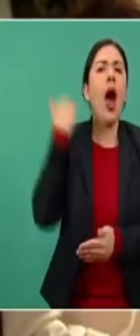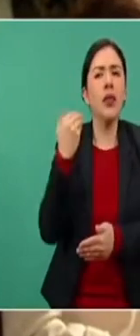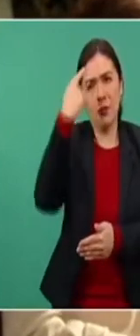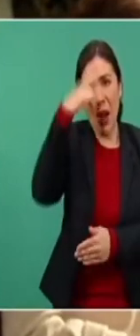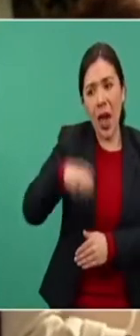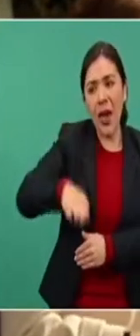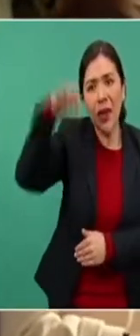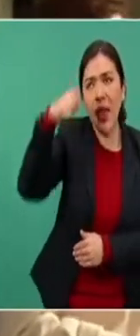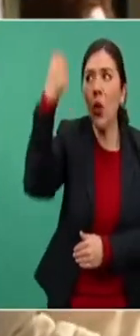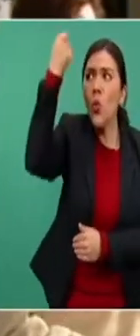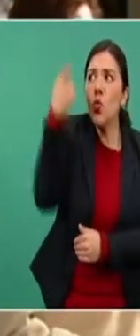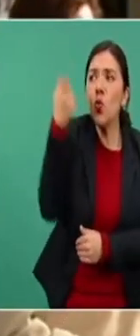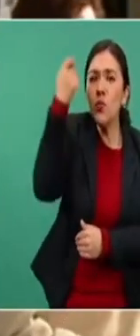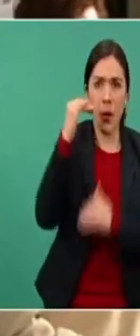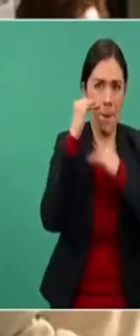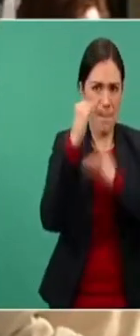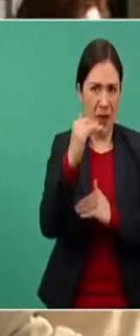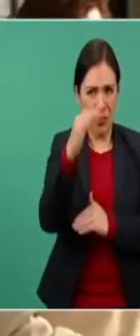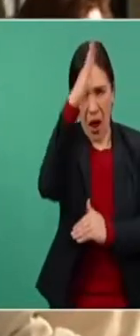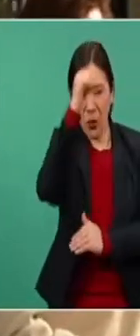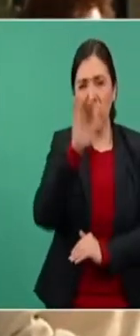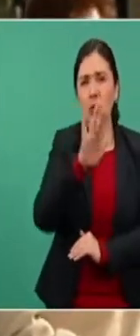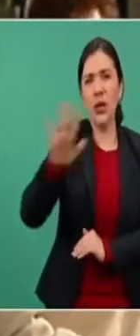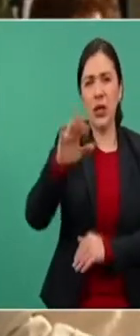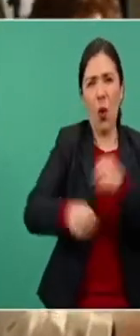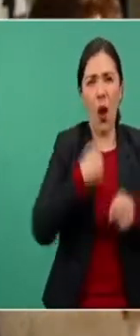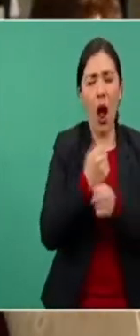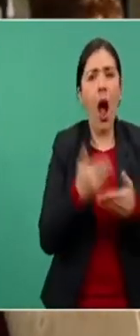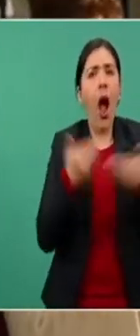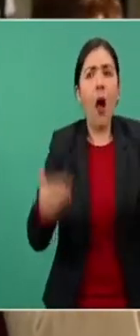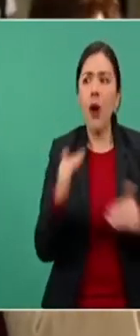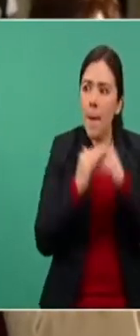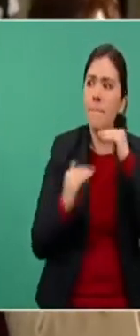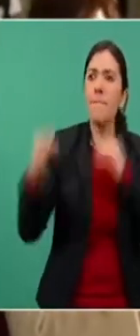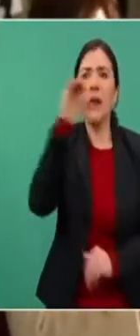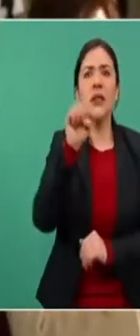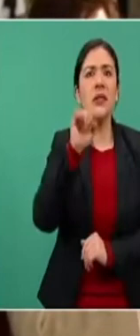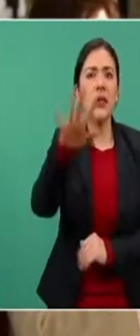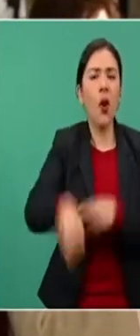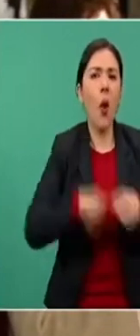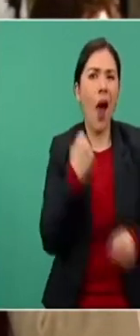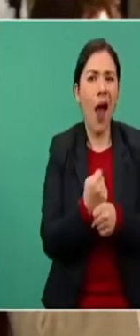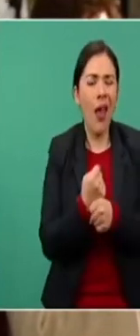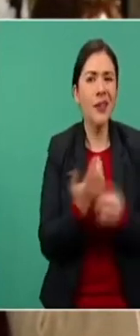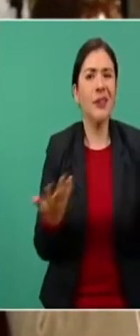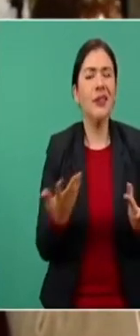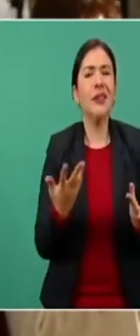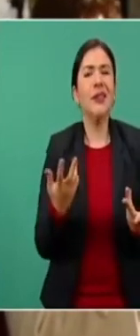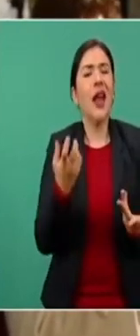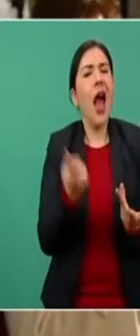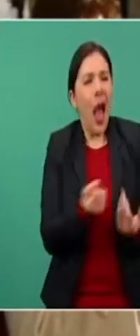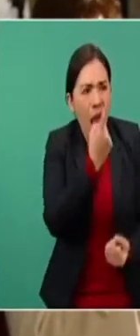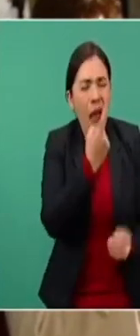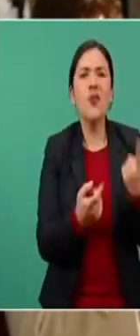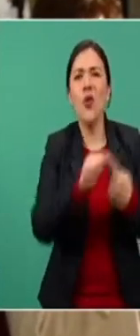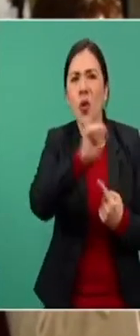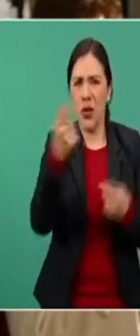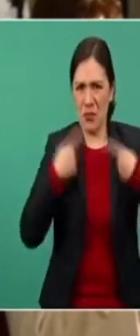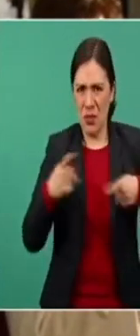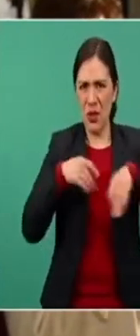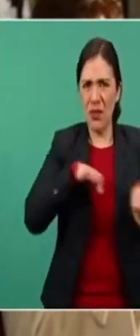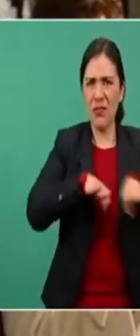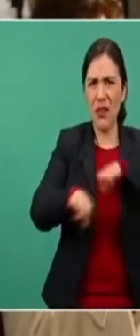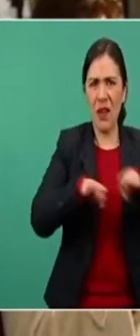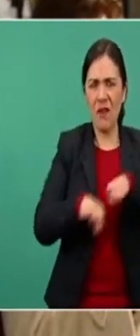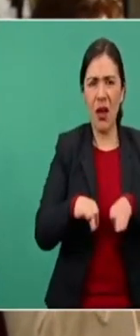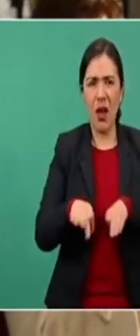edad jubilatoria que se tenía de 55 años, ahora ya se fue hasta los 65 años, e incluso hay algunos trabajadores,